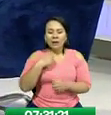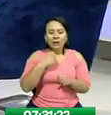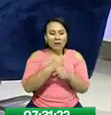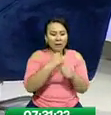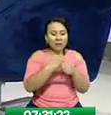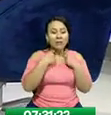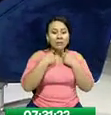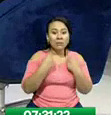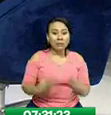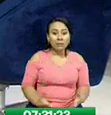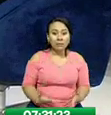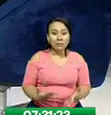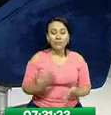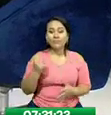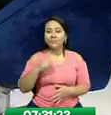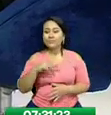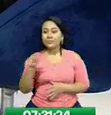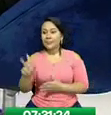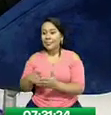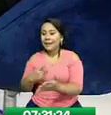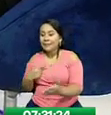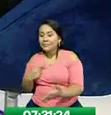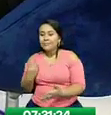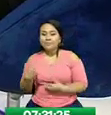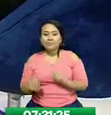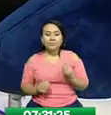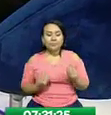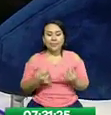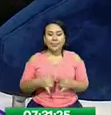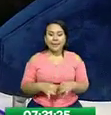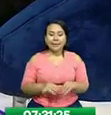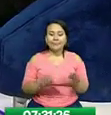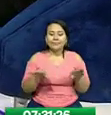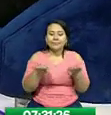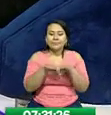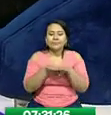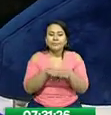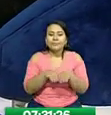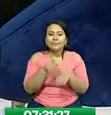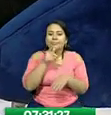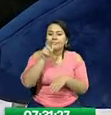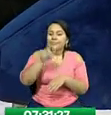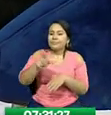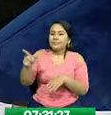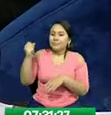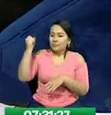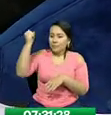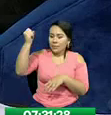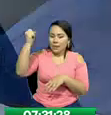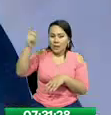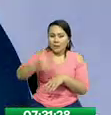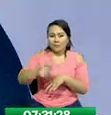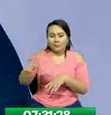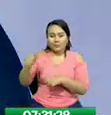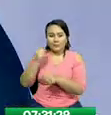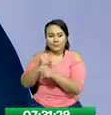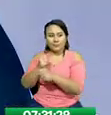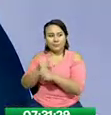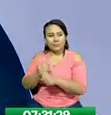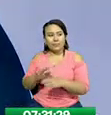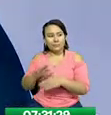si nos votan nos van a indemnizar, van a mantenernos igual, ¿qué va a pasar con ellos? Los derechos de los trabajadores, total